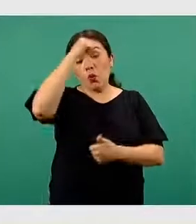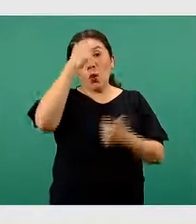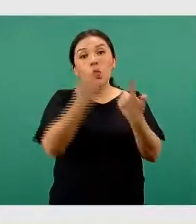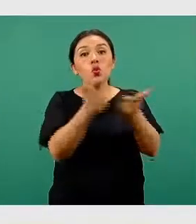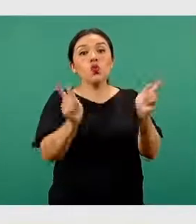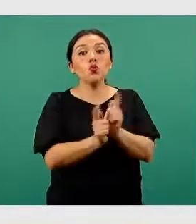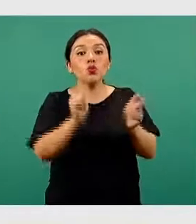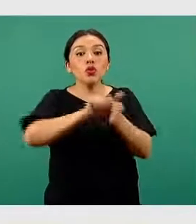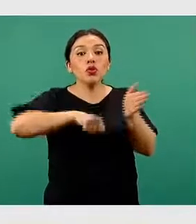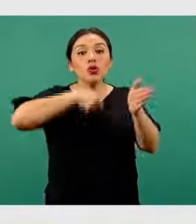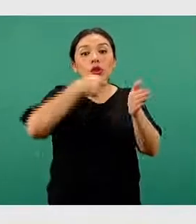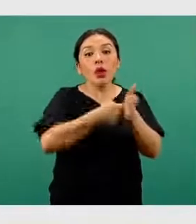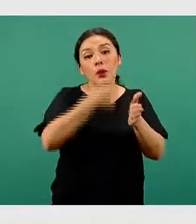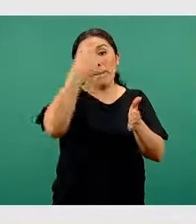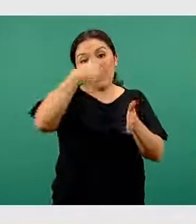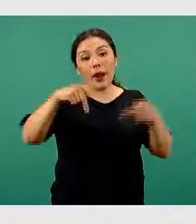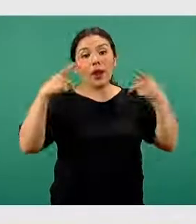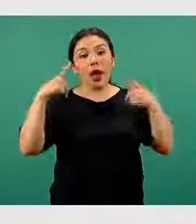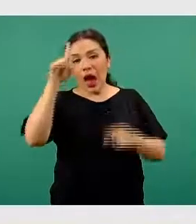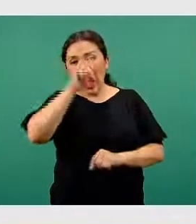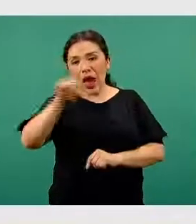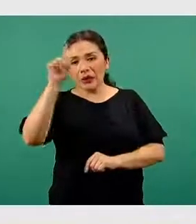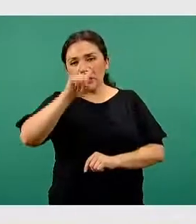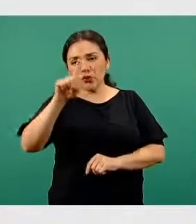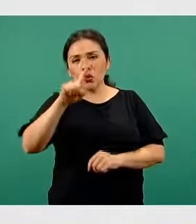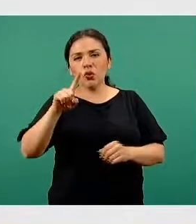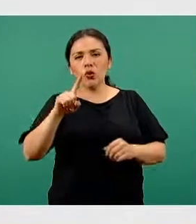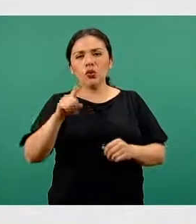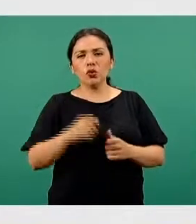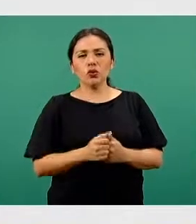grupo técnico asesor en